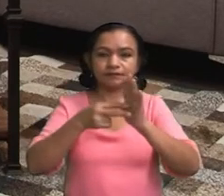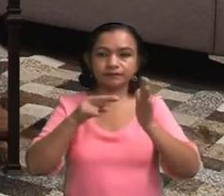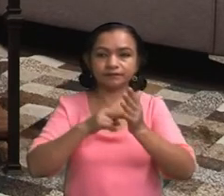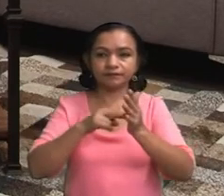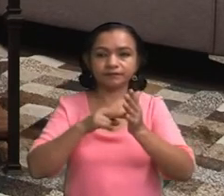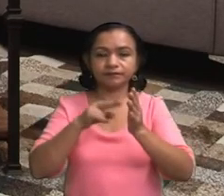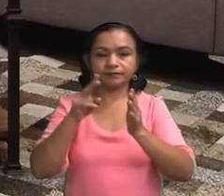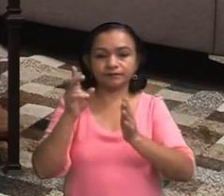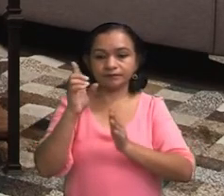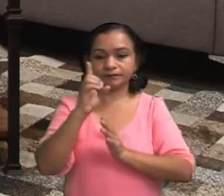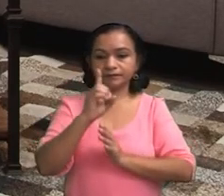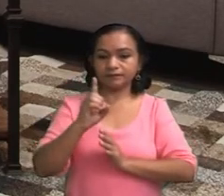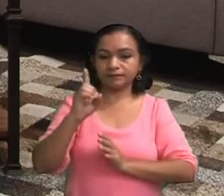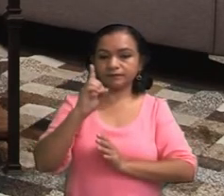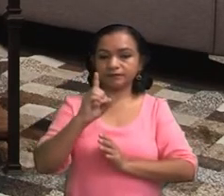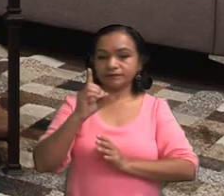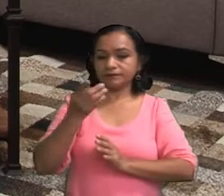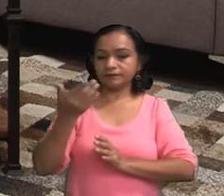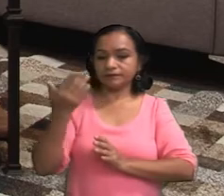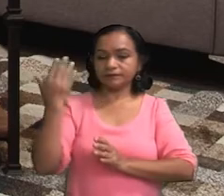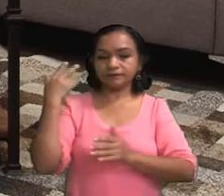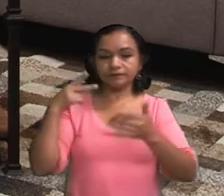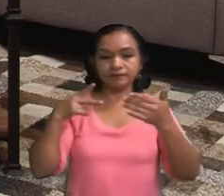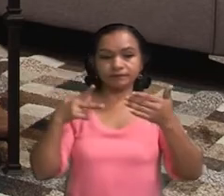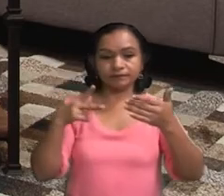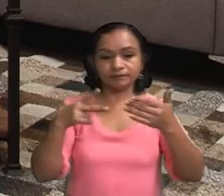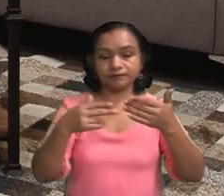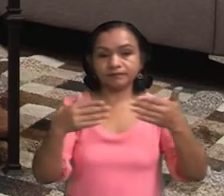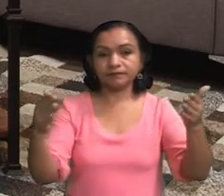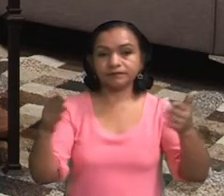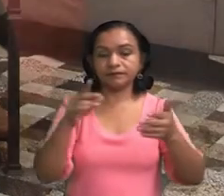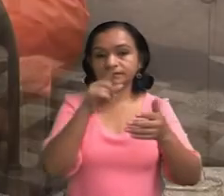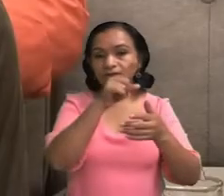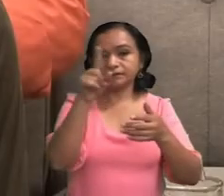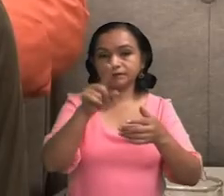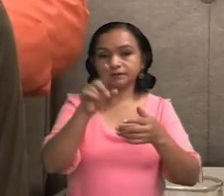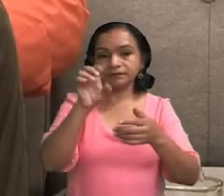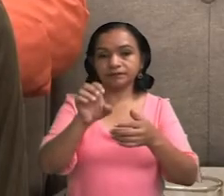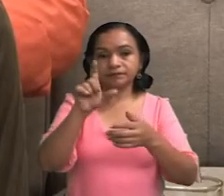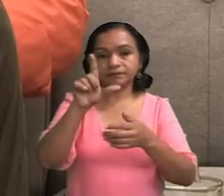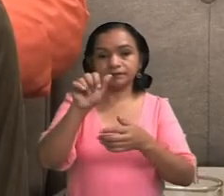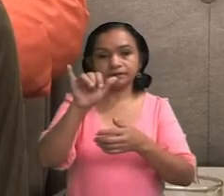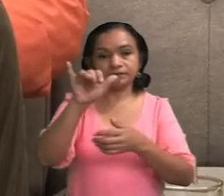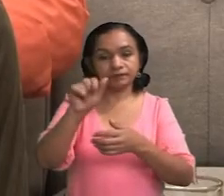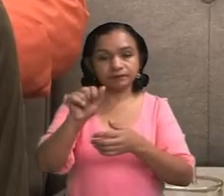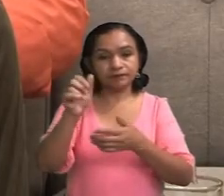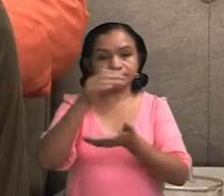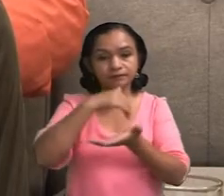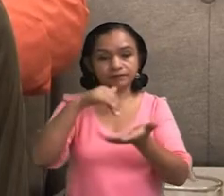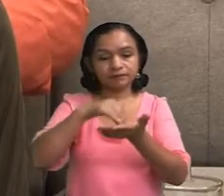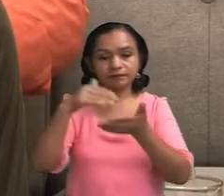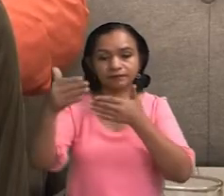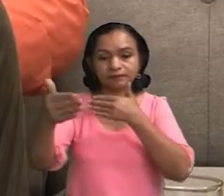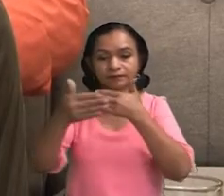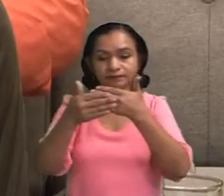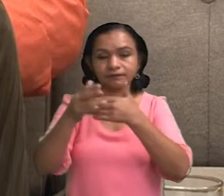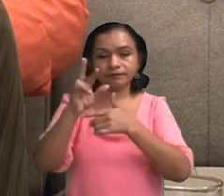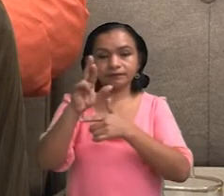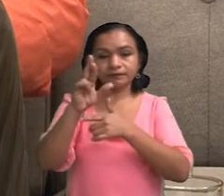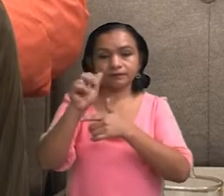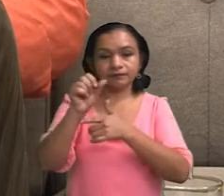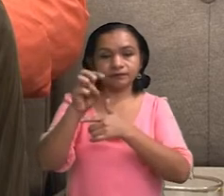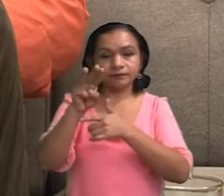el domingo se inauguró en Celaya Central, cerca del Rama, una